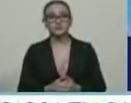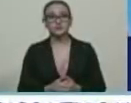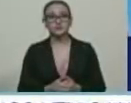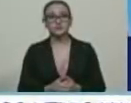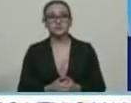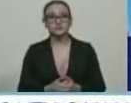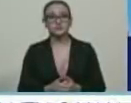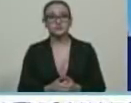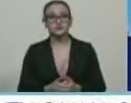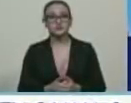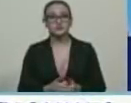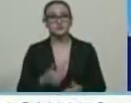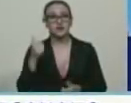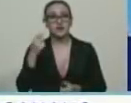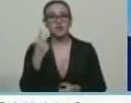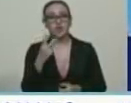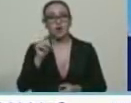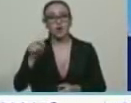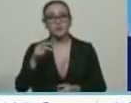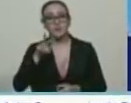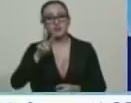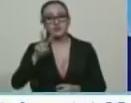a